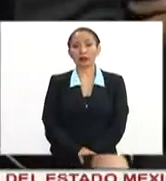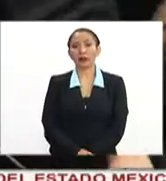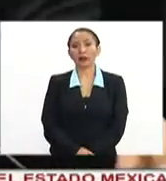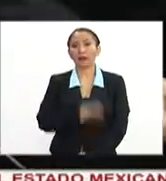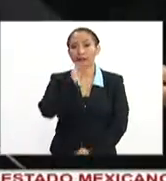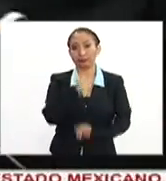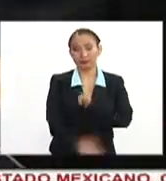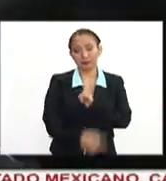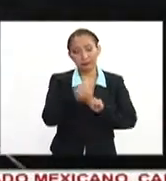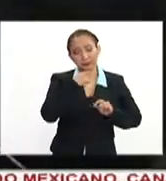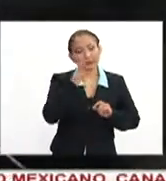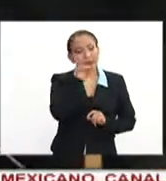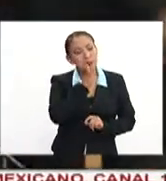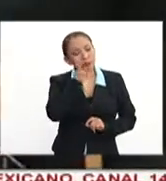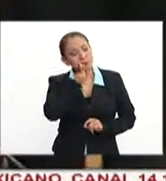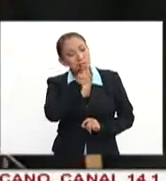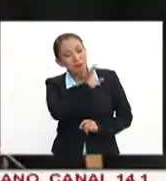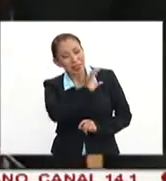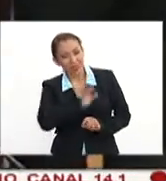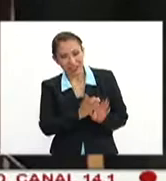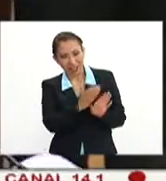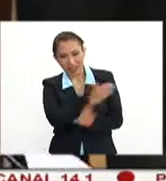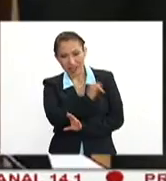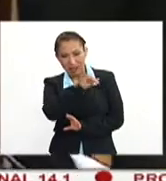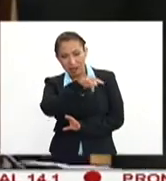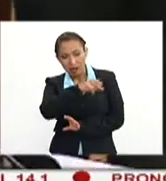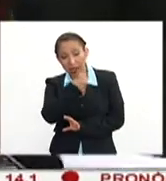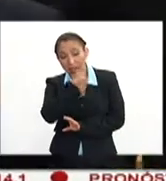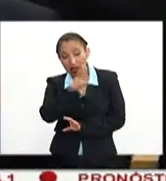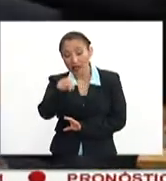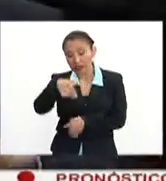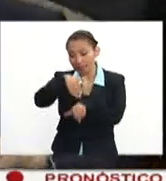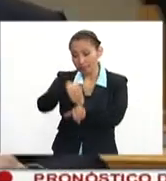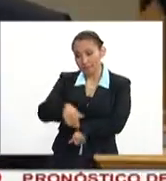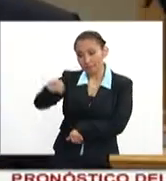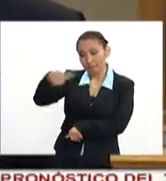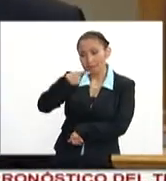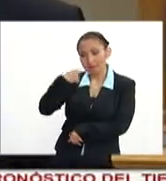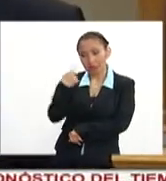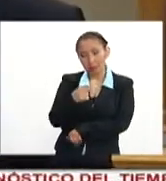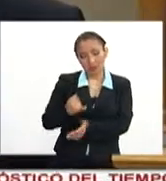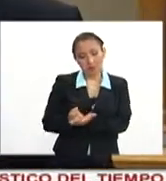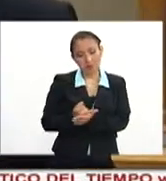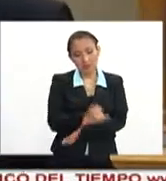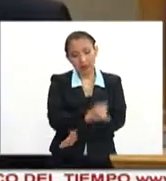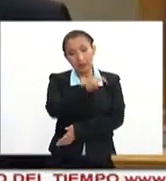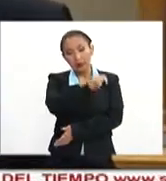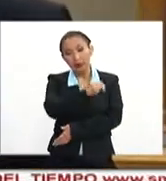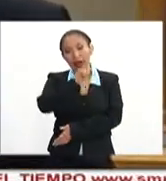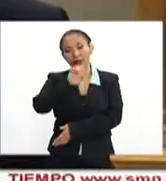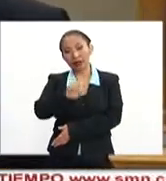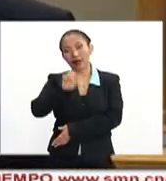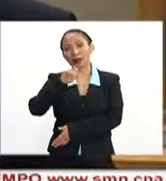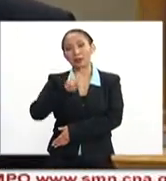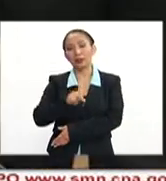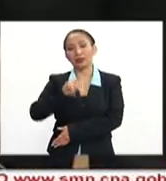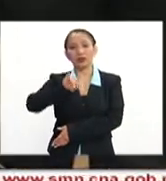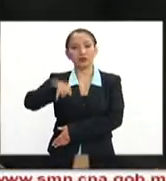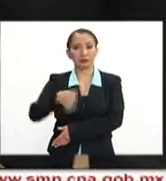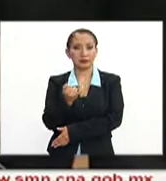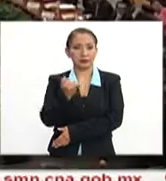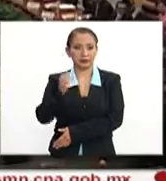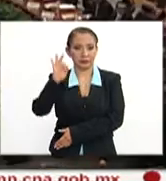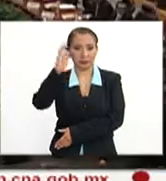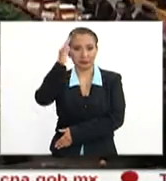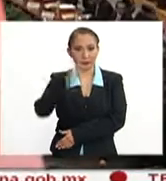Tras concluir la fiscalización de las campañas, el INE aseguró que acatará las sentencias que emita el Tribunal Electoral del Poder Judicial de la